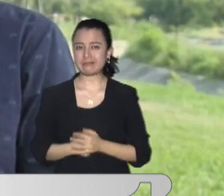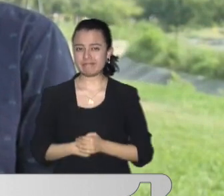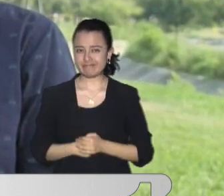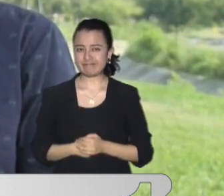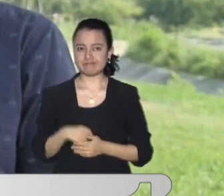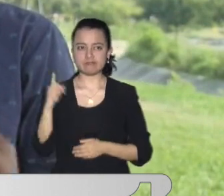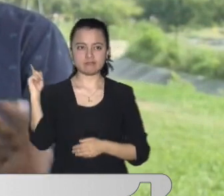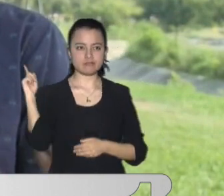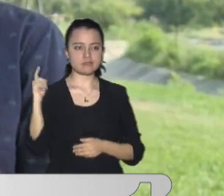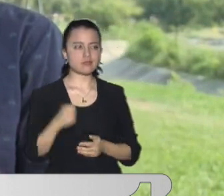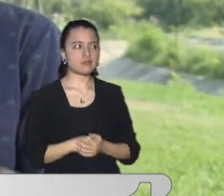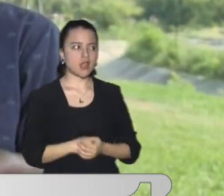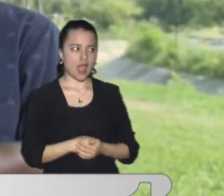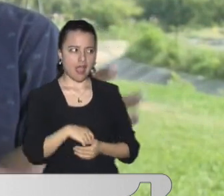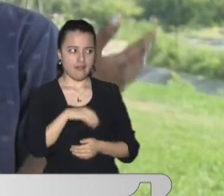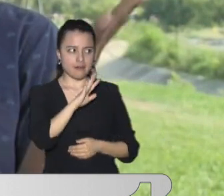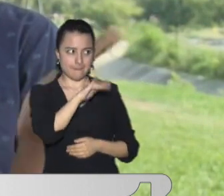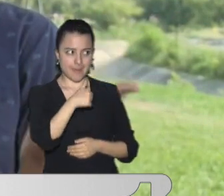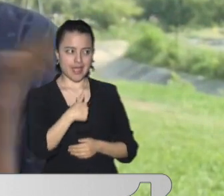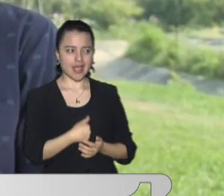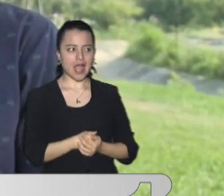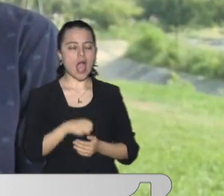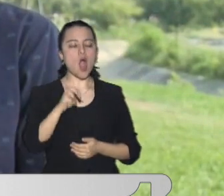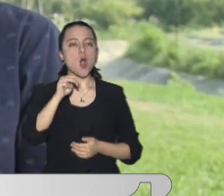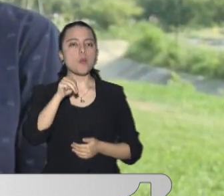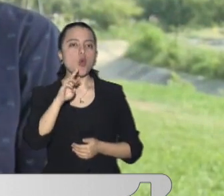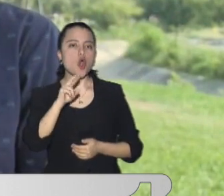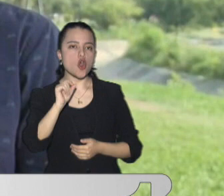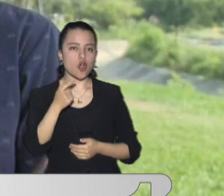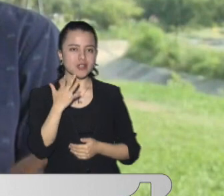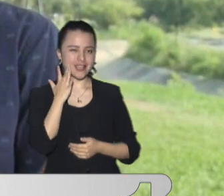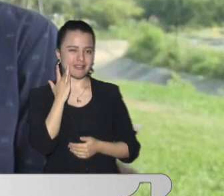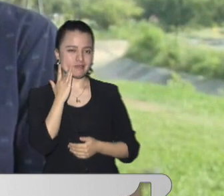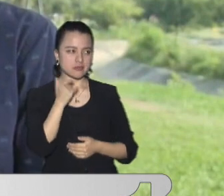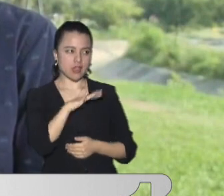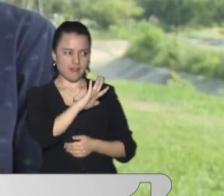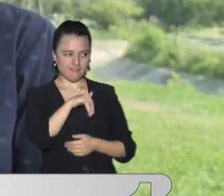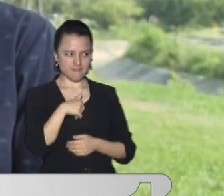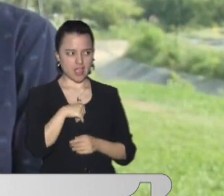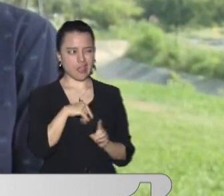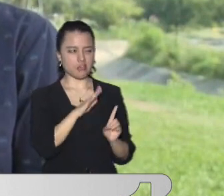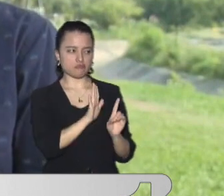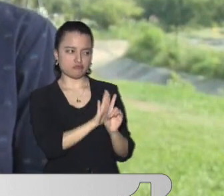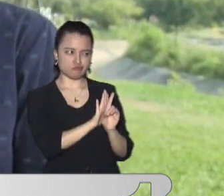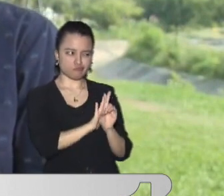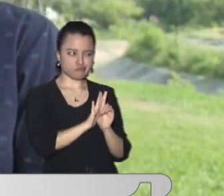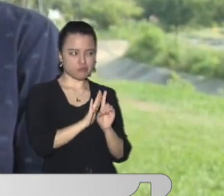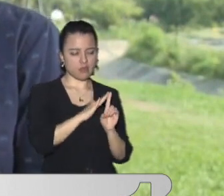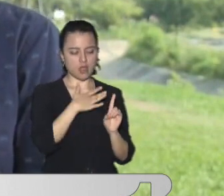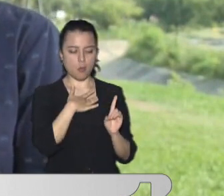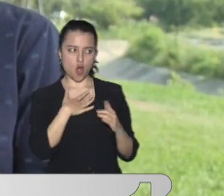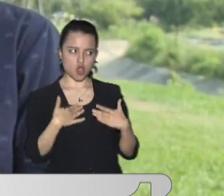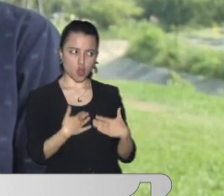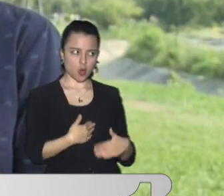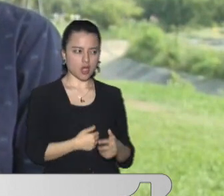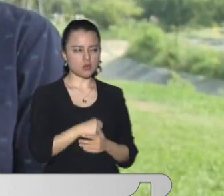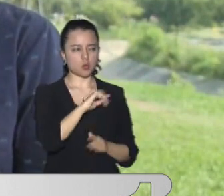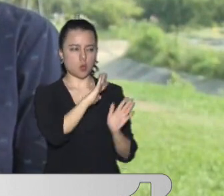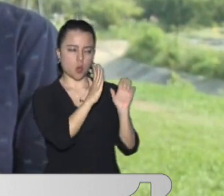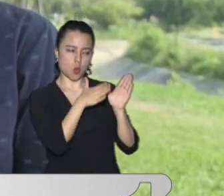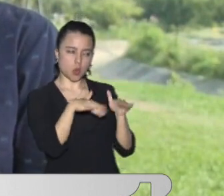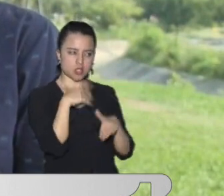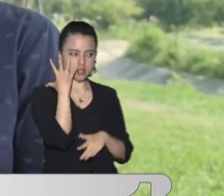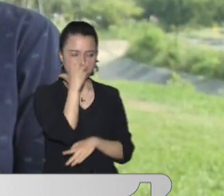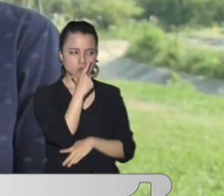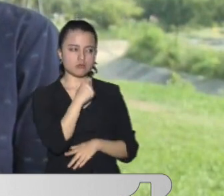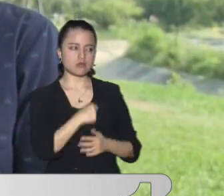decía morocha, morochota, y eso era, perdón, eso era de que te tocaba, y es que estás bonita y